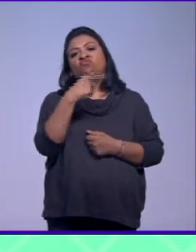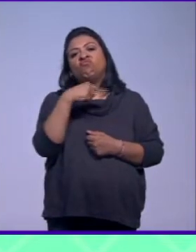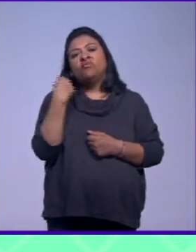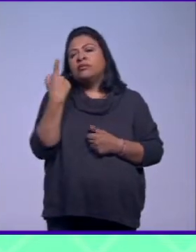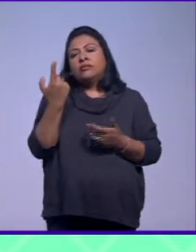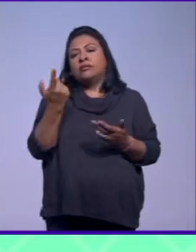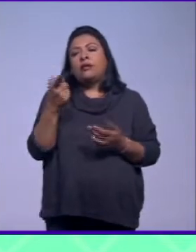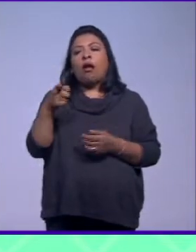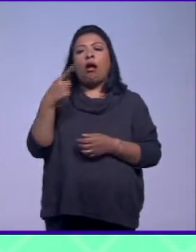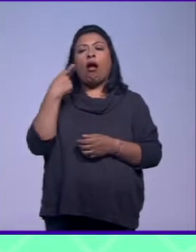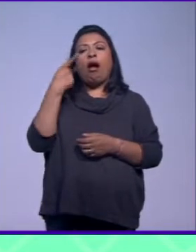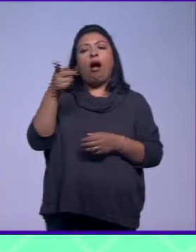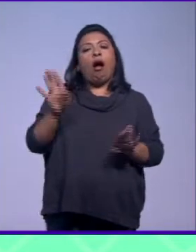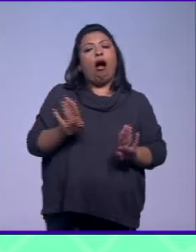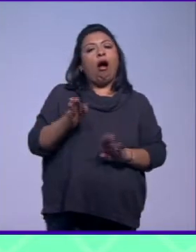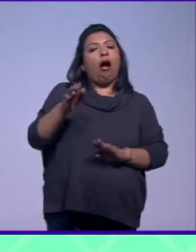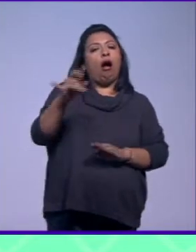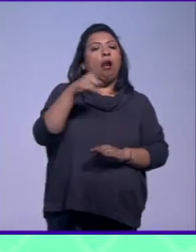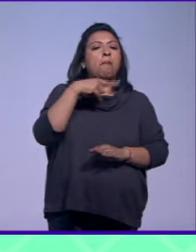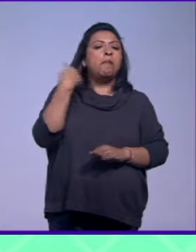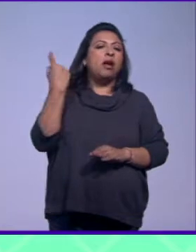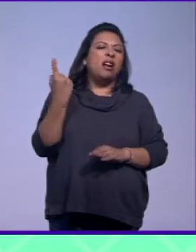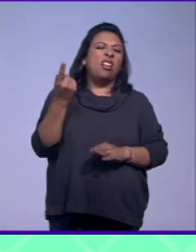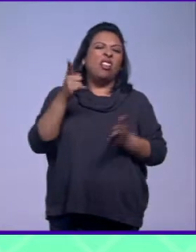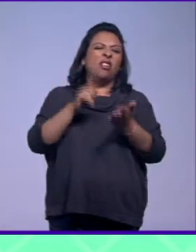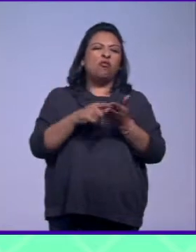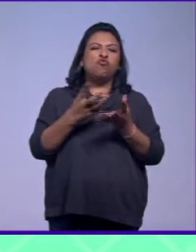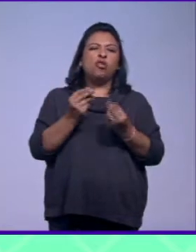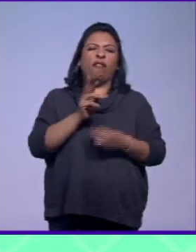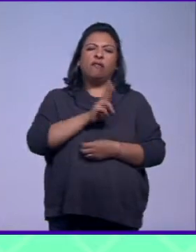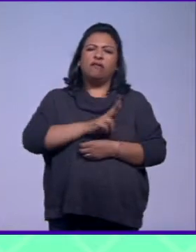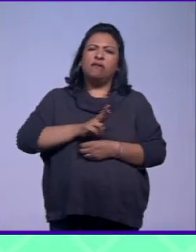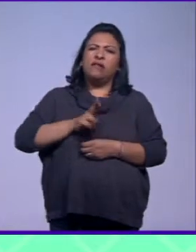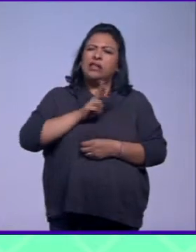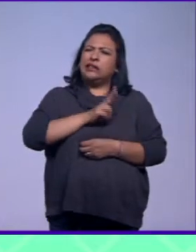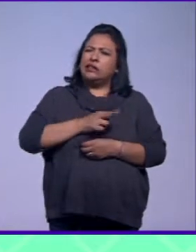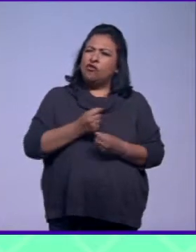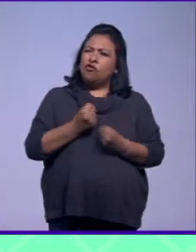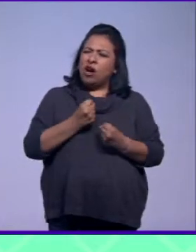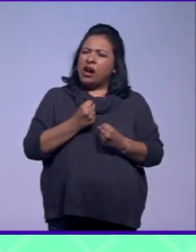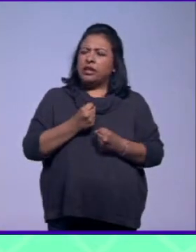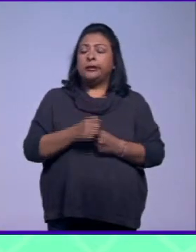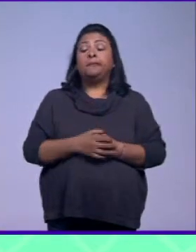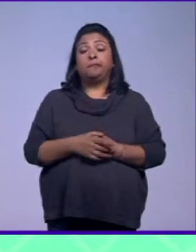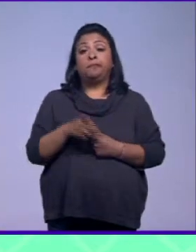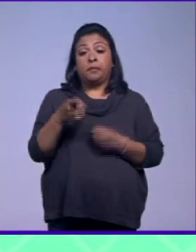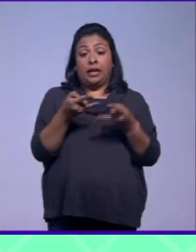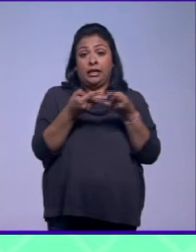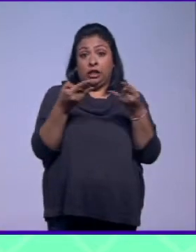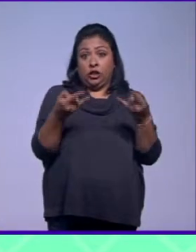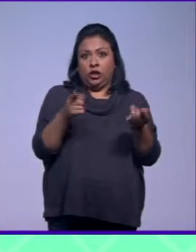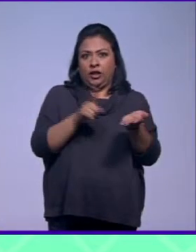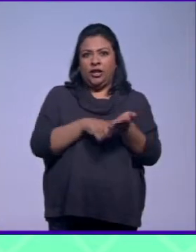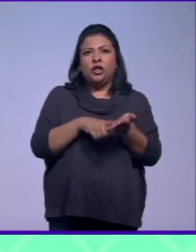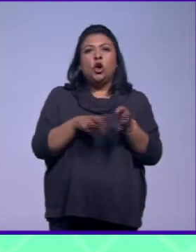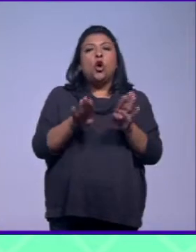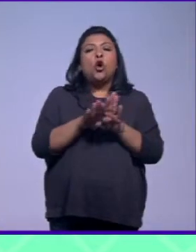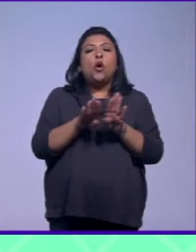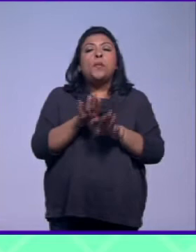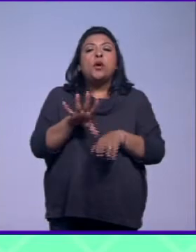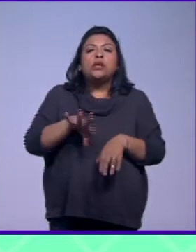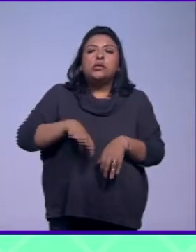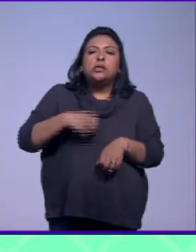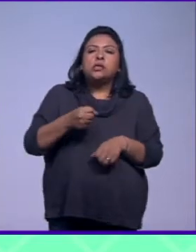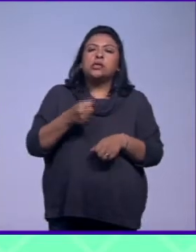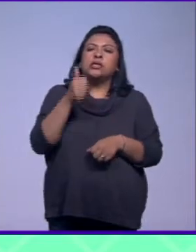convencionales que está lleno de resentimientos y la historia es como trata